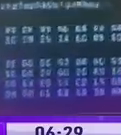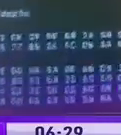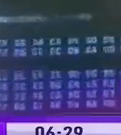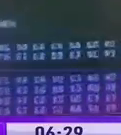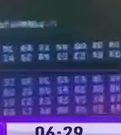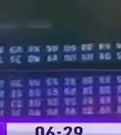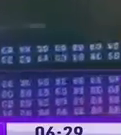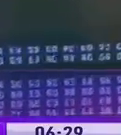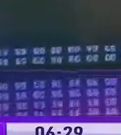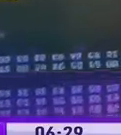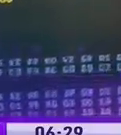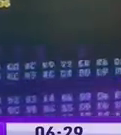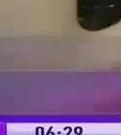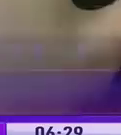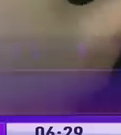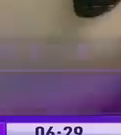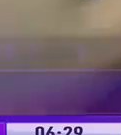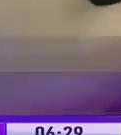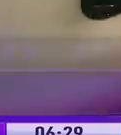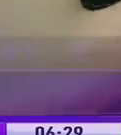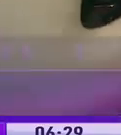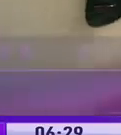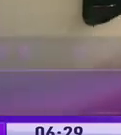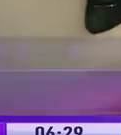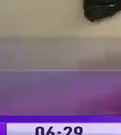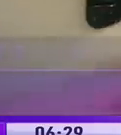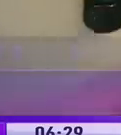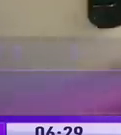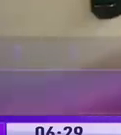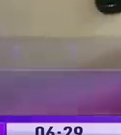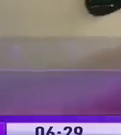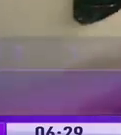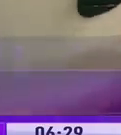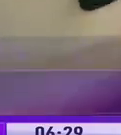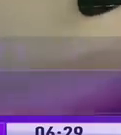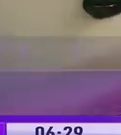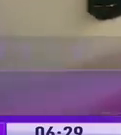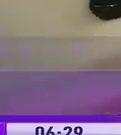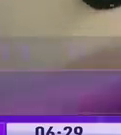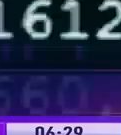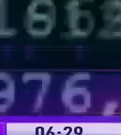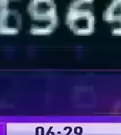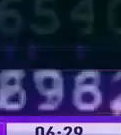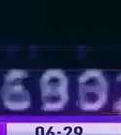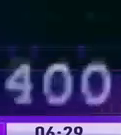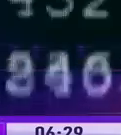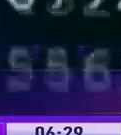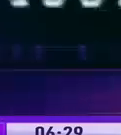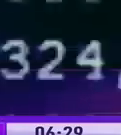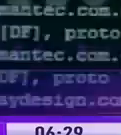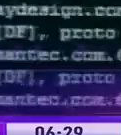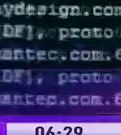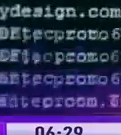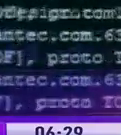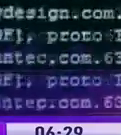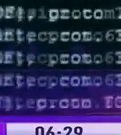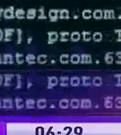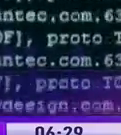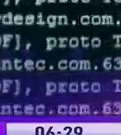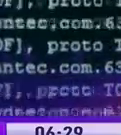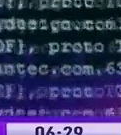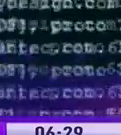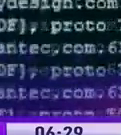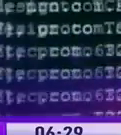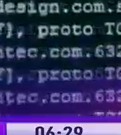retornar, los responsables de la comercialización, o sea, de la venta de la base de datos con información privada, no podrían